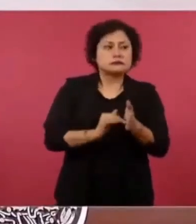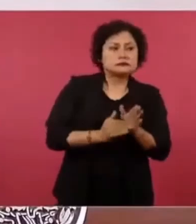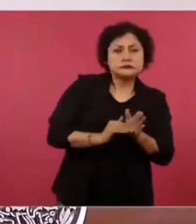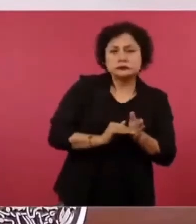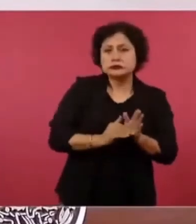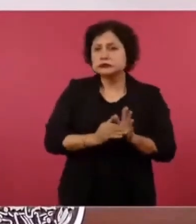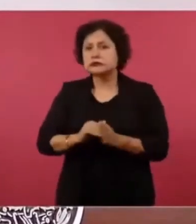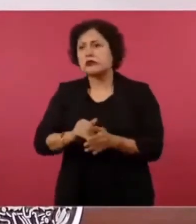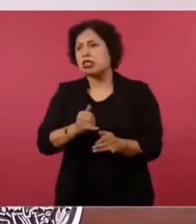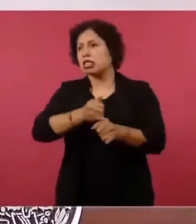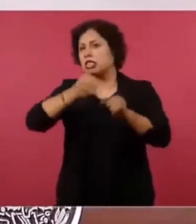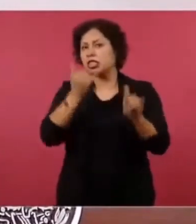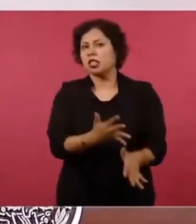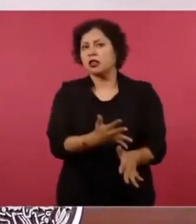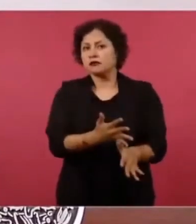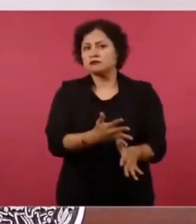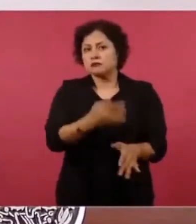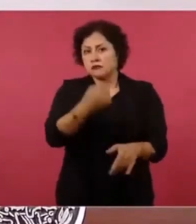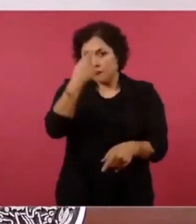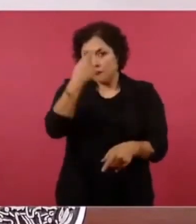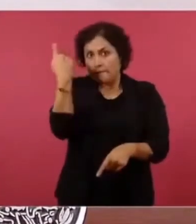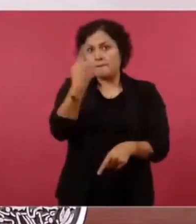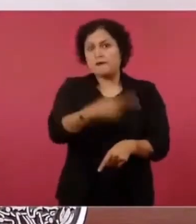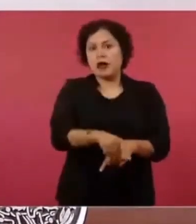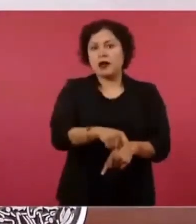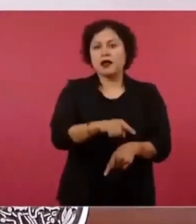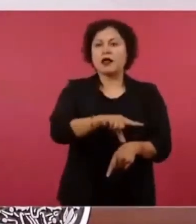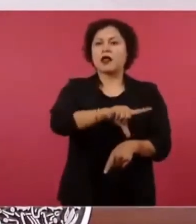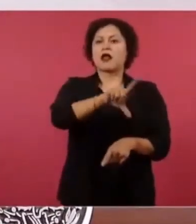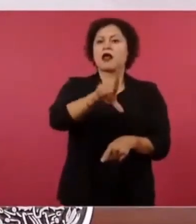aplican tácticas dilatorias,